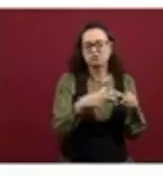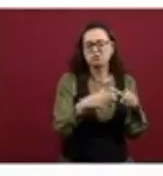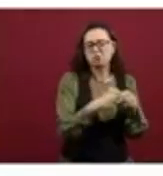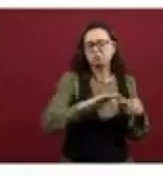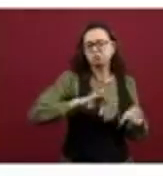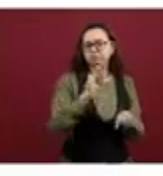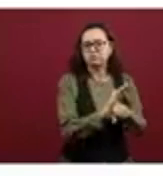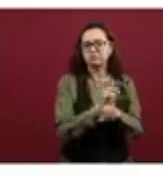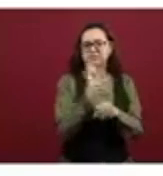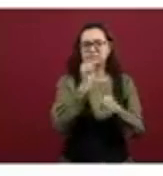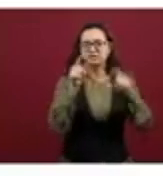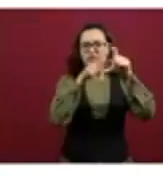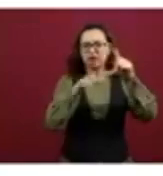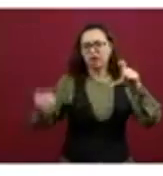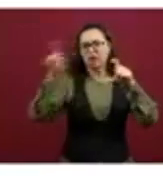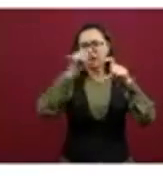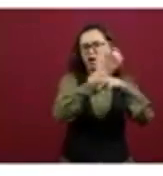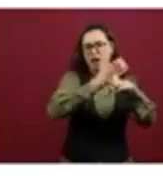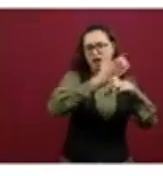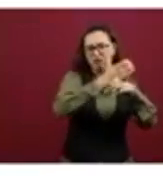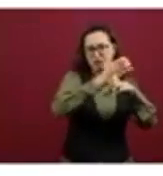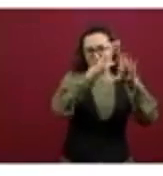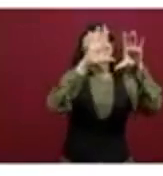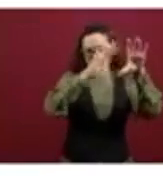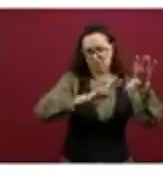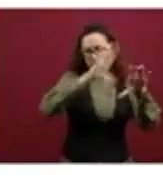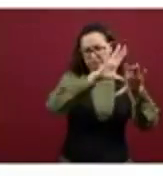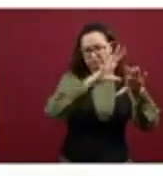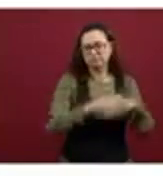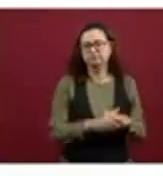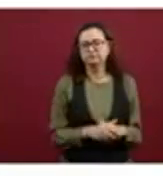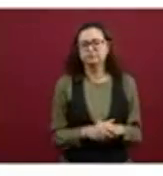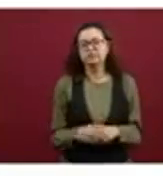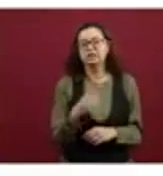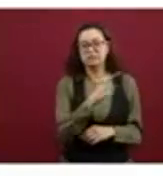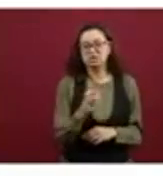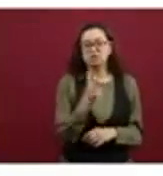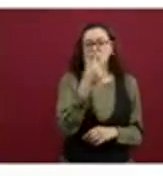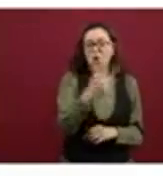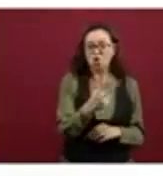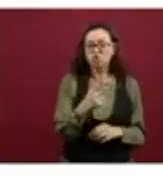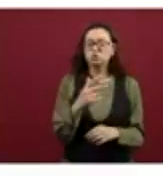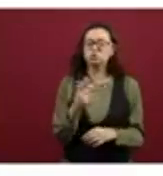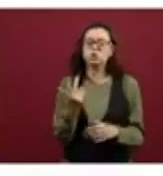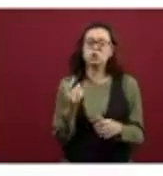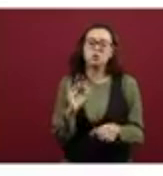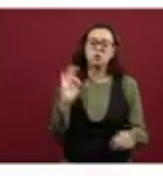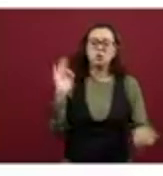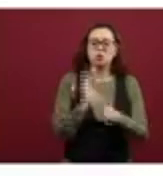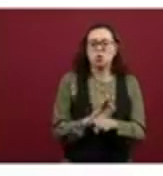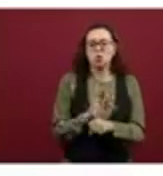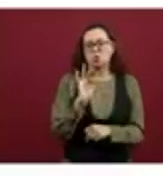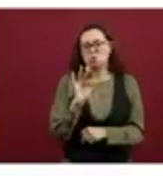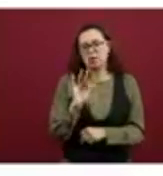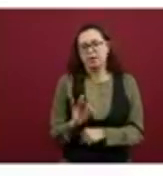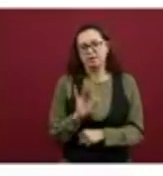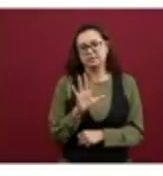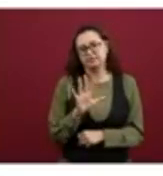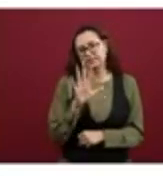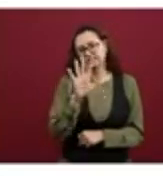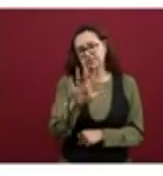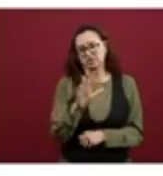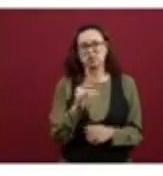pastel. Ahora, de esos 108 se ampararon 45, para que nos diera a conocer su